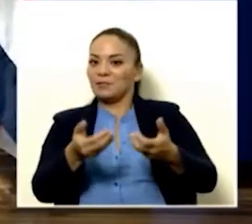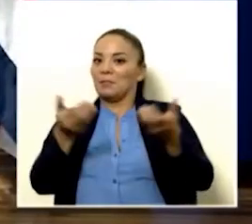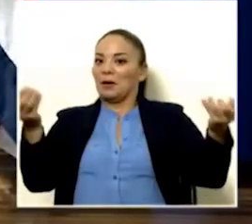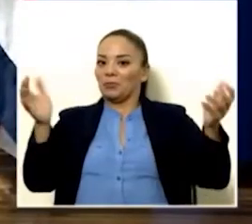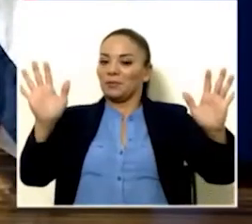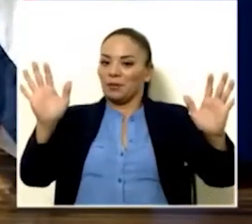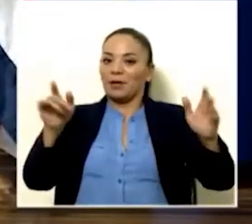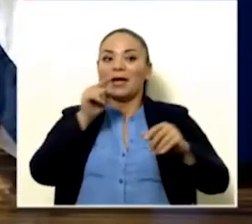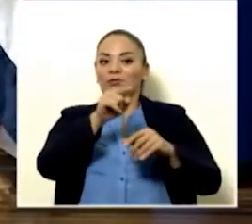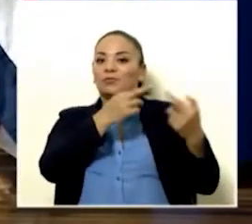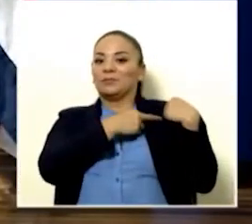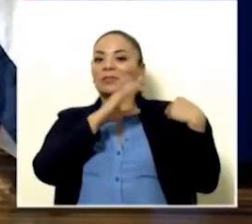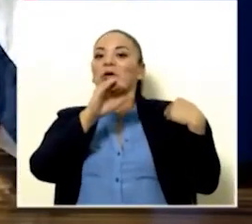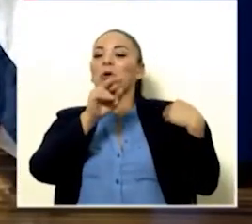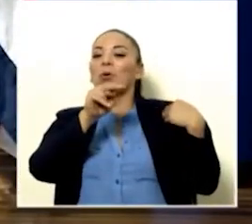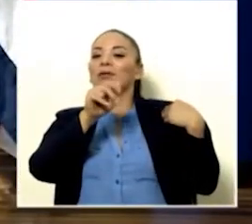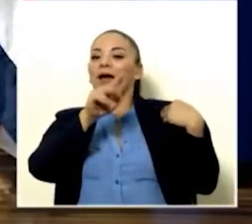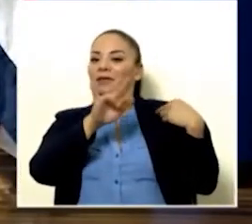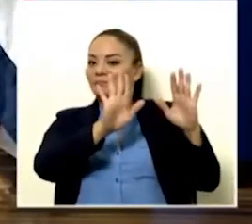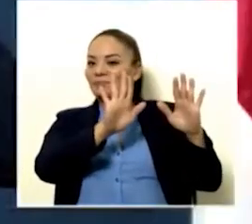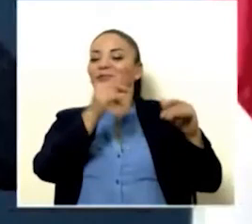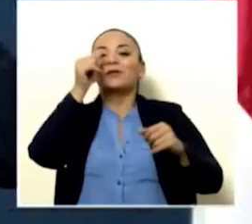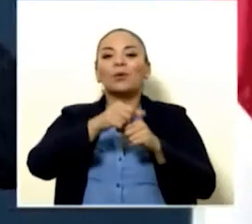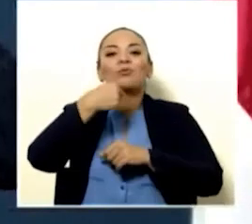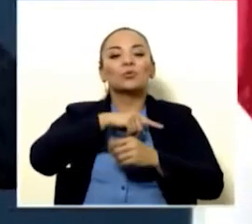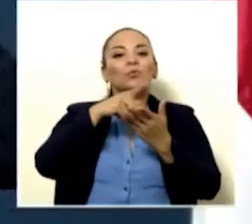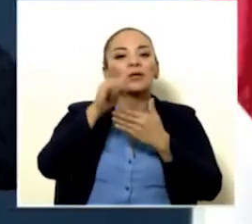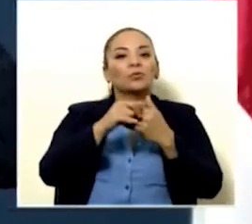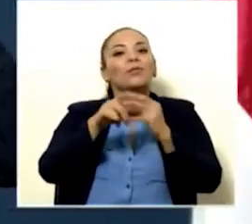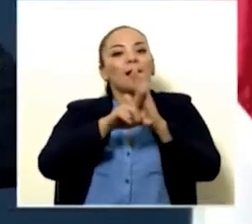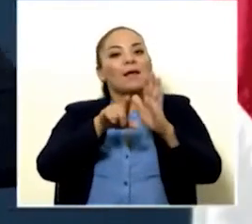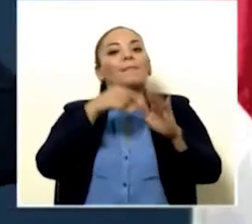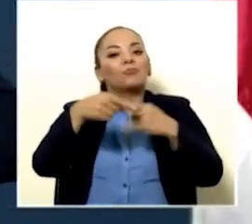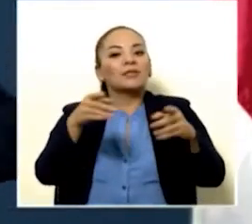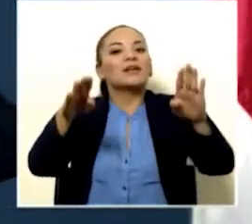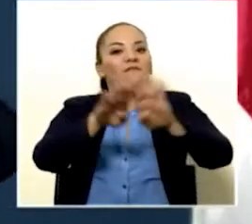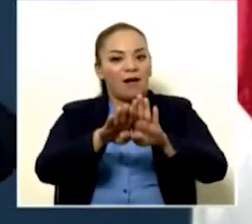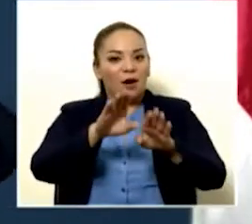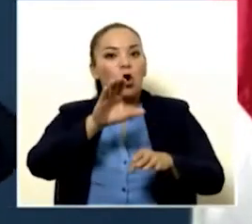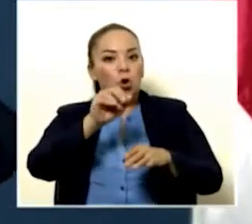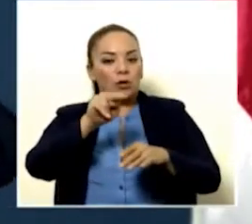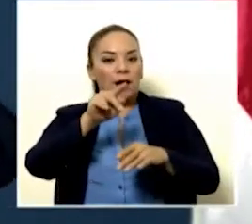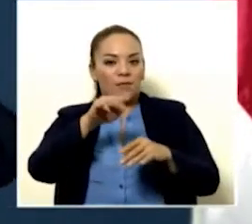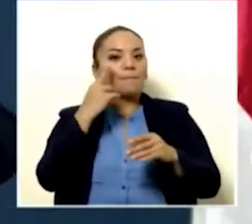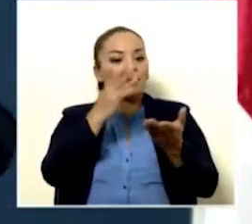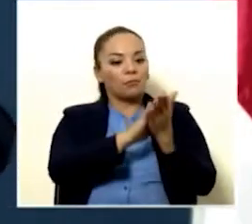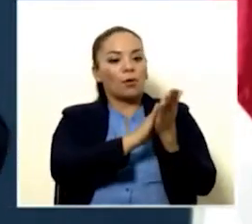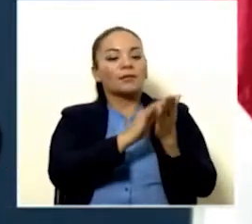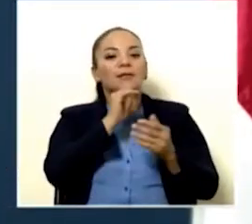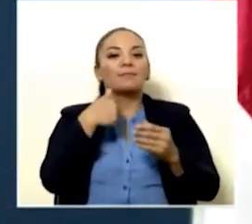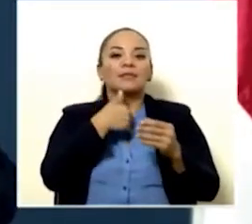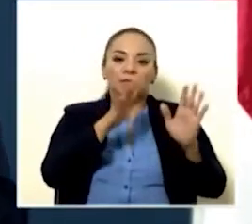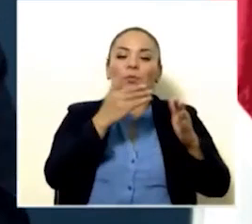Sí. Esto es CONAVI. Acuérdense que nosotros tenemos un proyecto de ley para cerrar eso y poderle pedir cuentas al ministro.